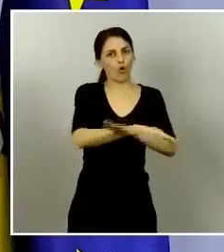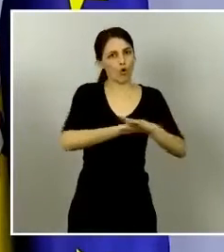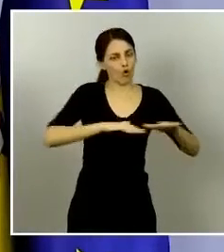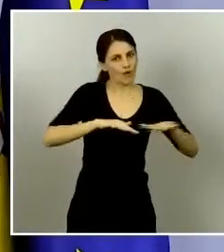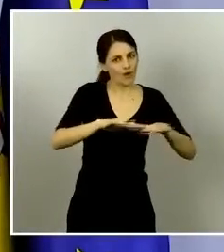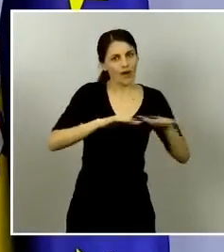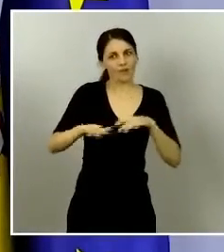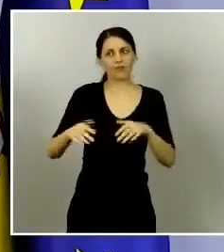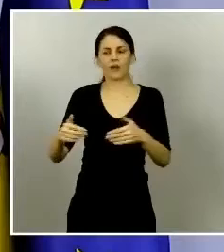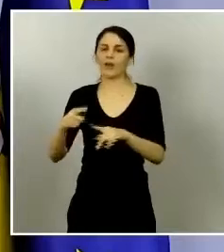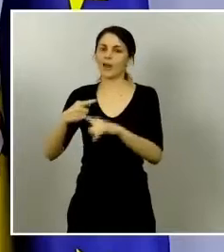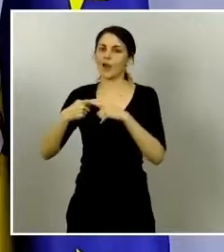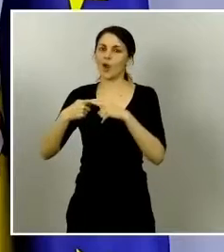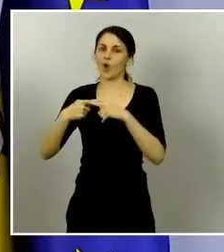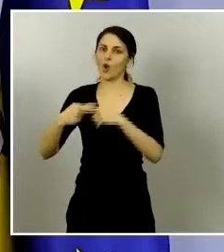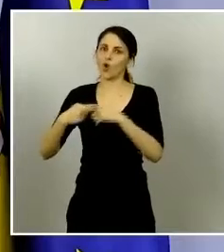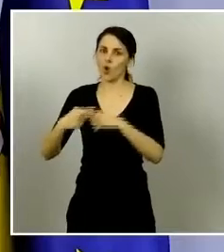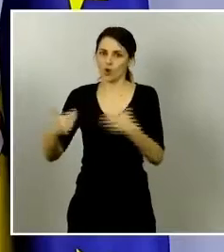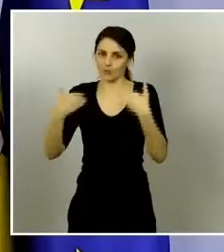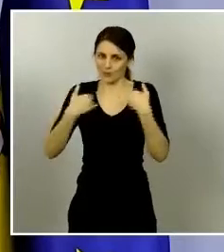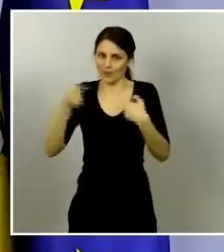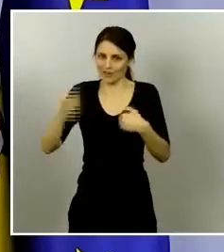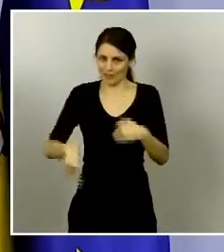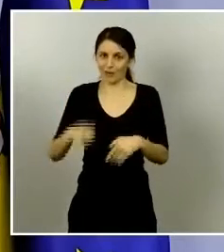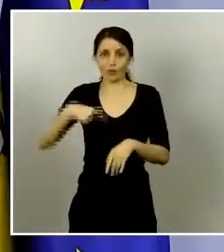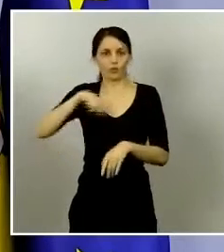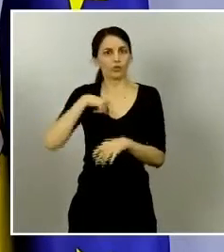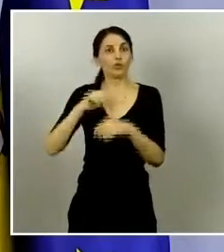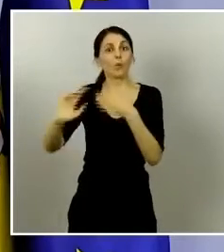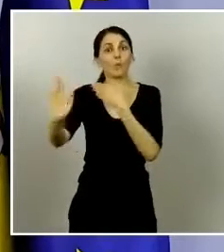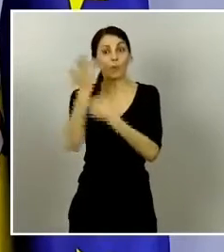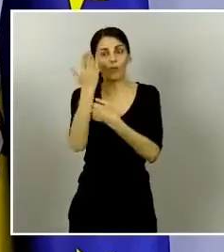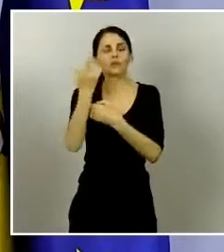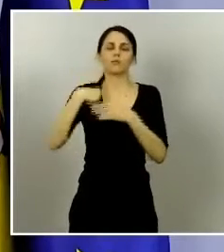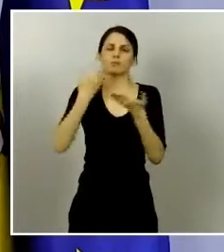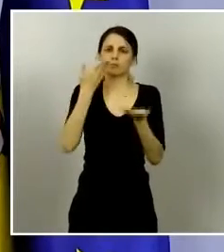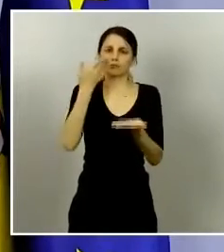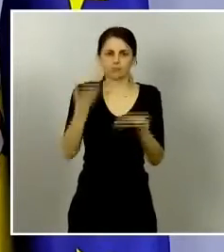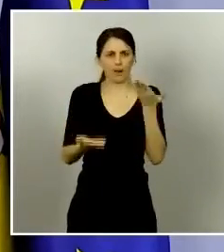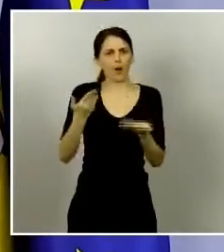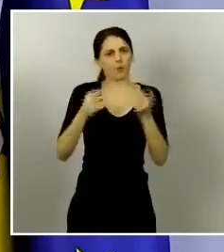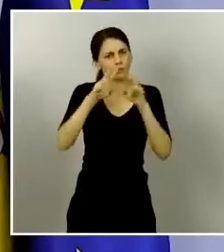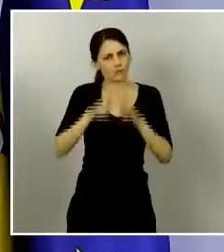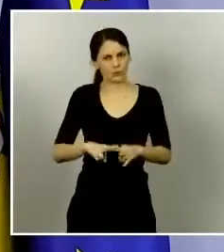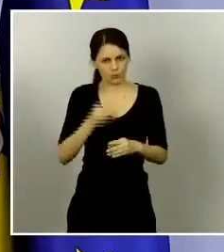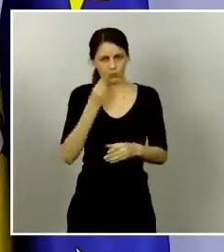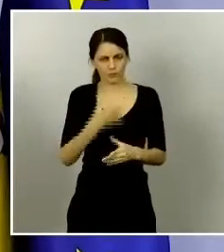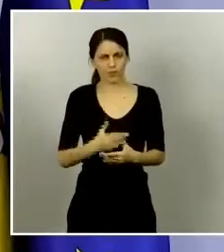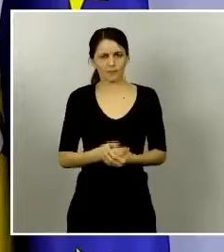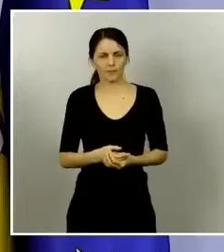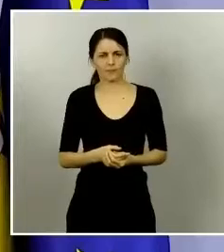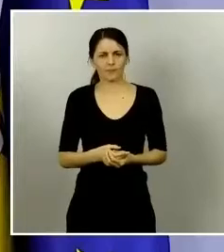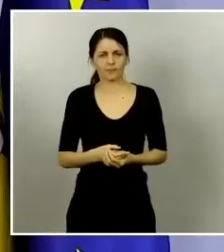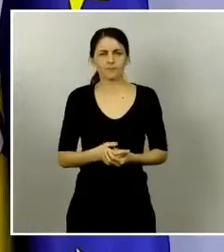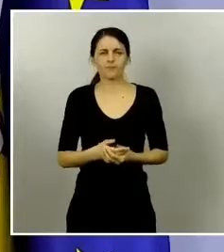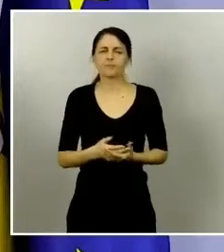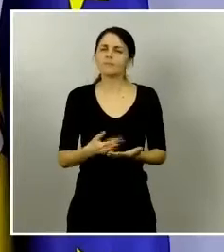cogobernanza, de corresponsabilidad, de codecisión, vamos a estudiar las propuestas que nos lleguen. Y respecto